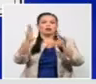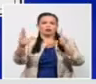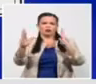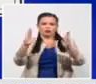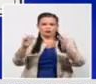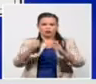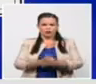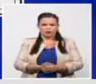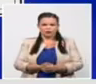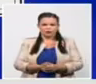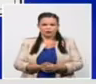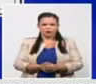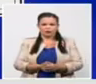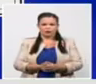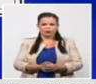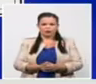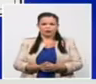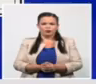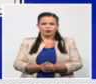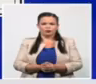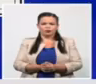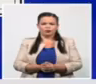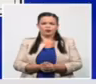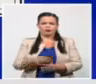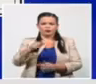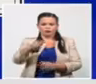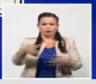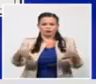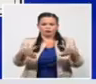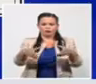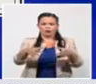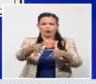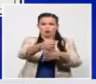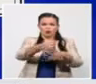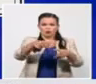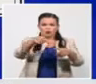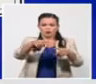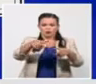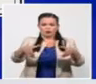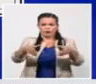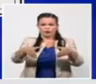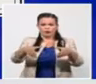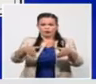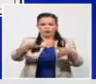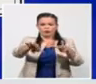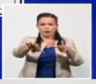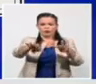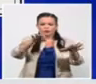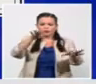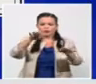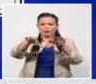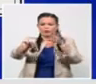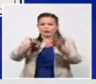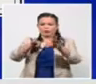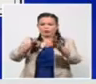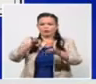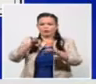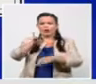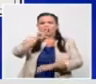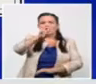municipios, como también hemos venido diciendo en los últimos días, 9 son de la provincia de La